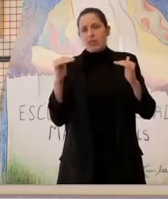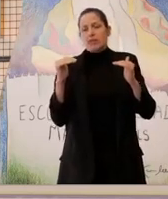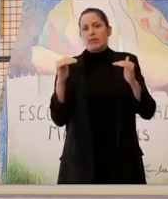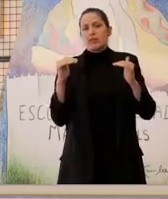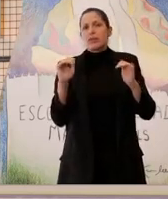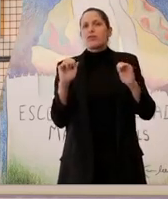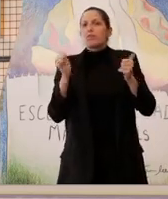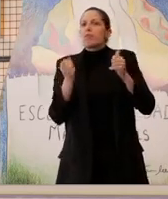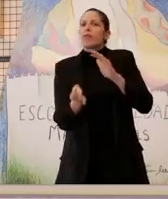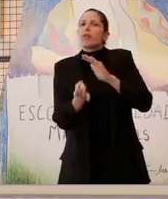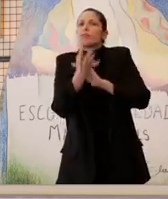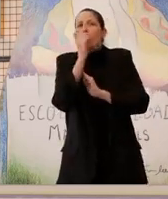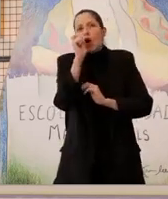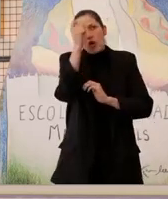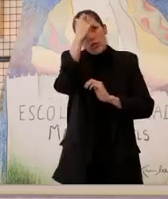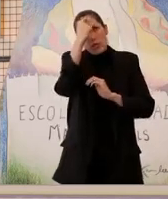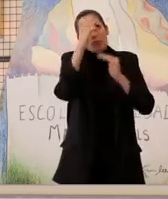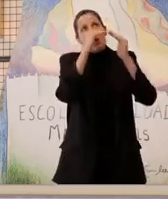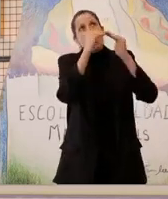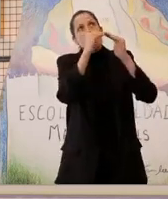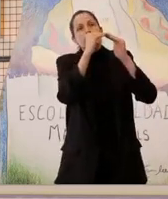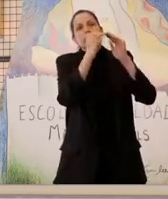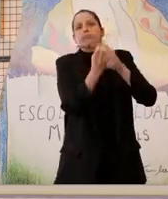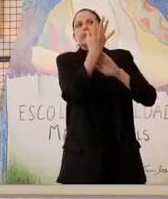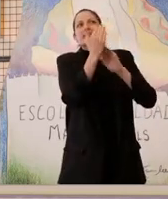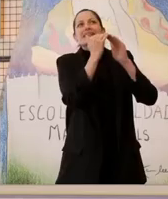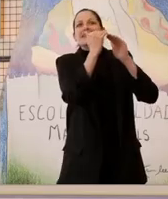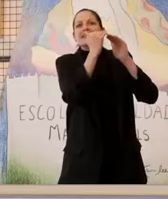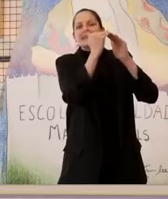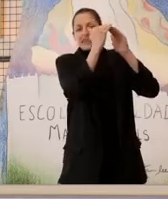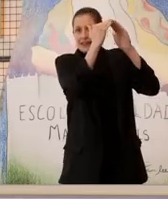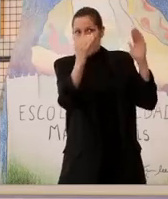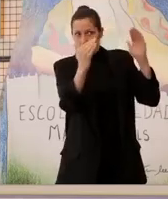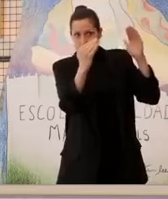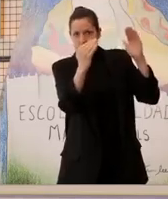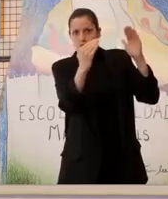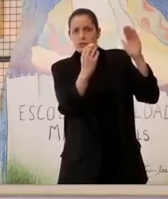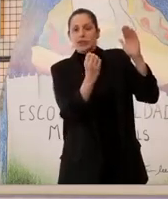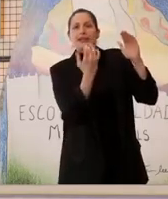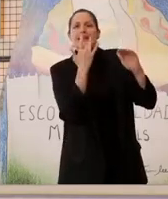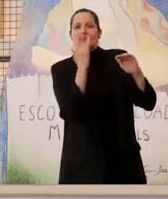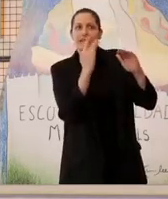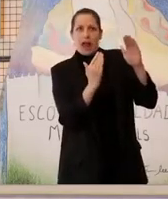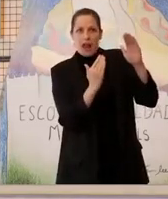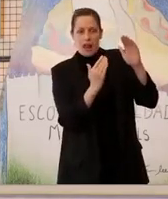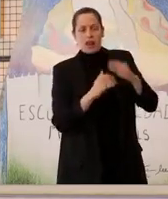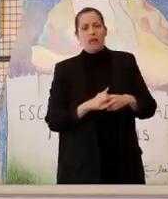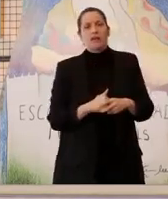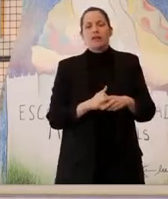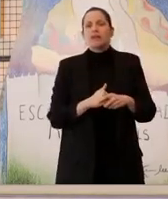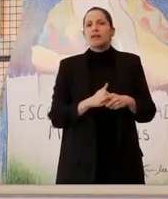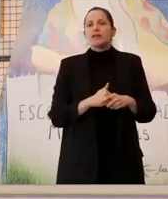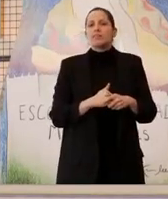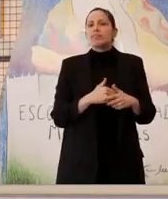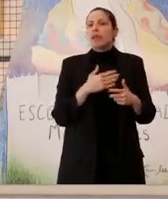conceptualizado el término de techo de cristal es decir la necesidad o más bien la constatación